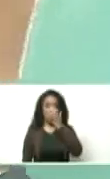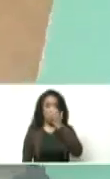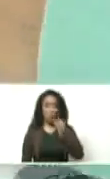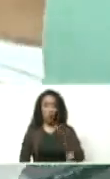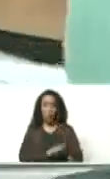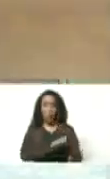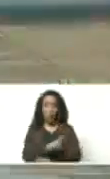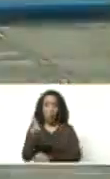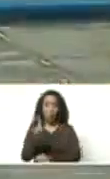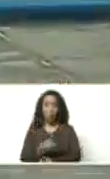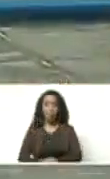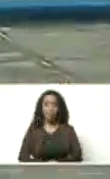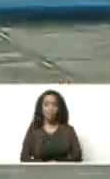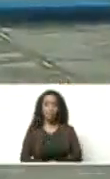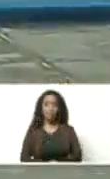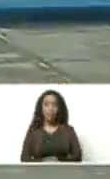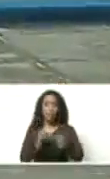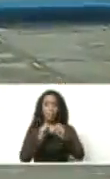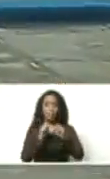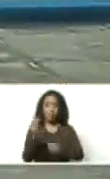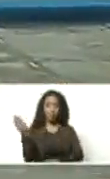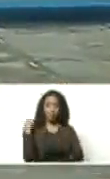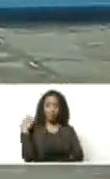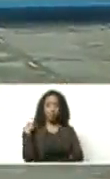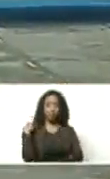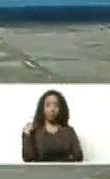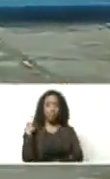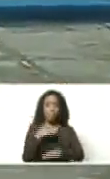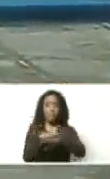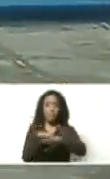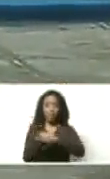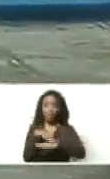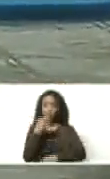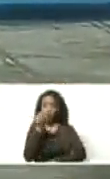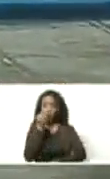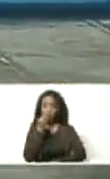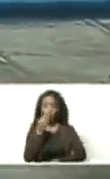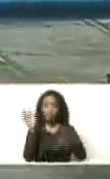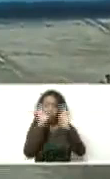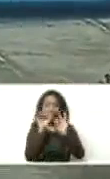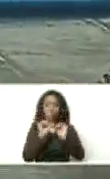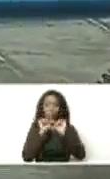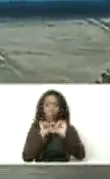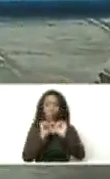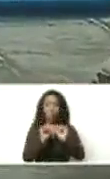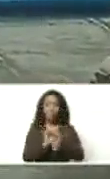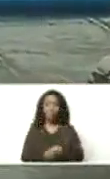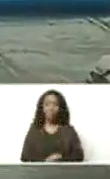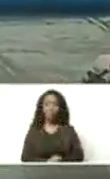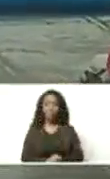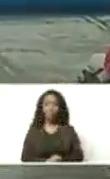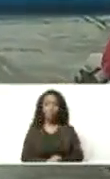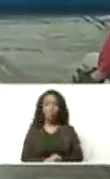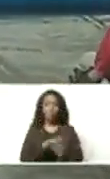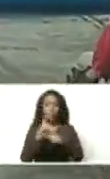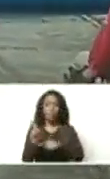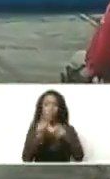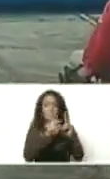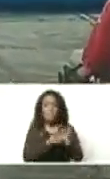Cúmplase. Y me mantienes informado, la artillería, de manera permanente de este